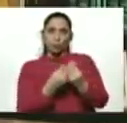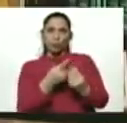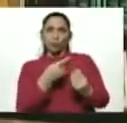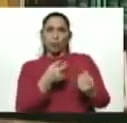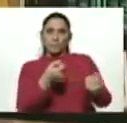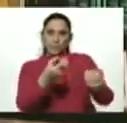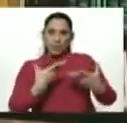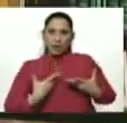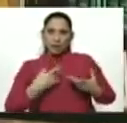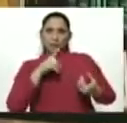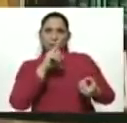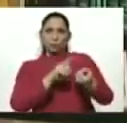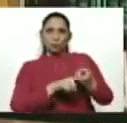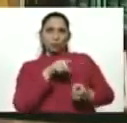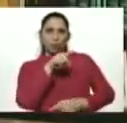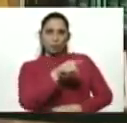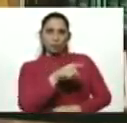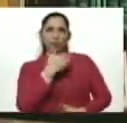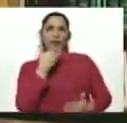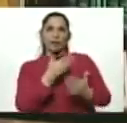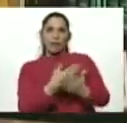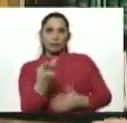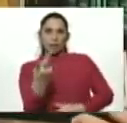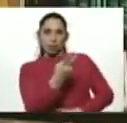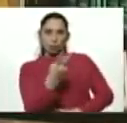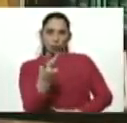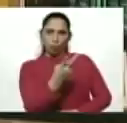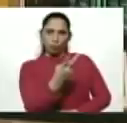presentes. Muchas gracias a ambos.